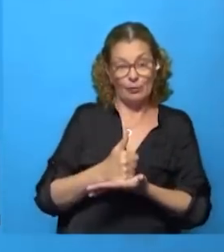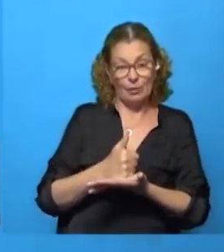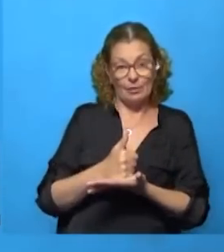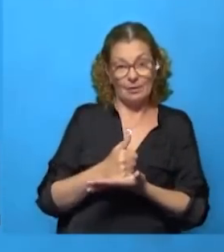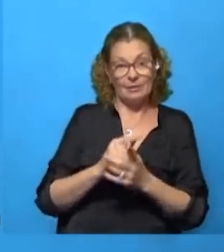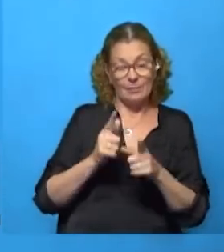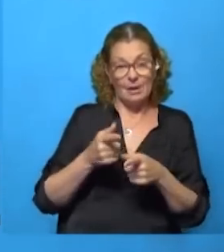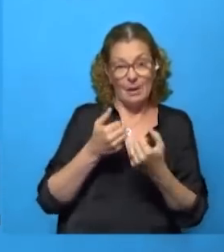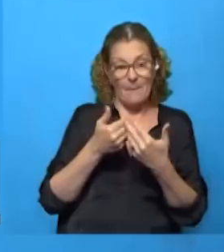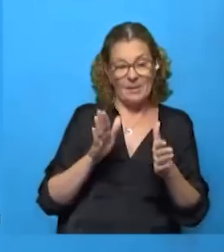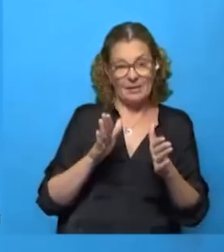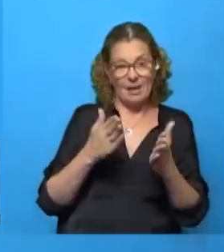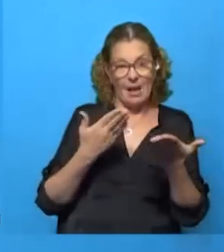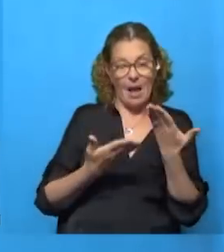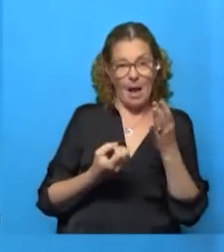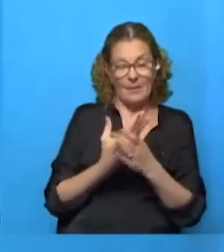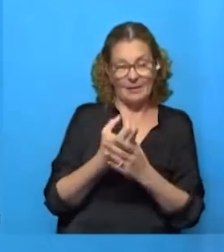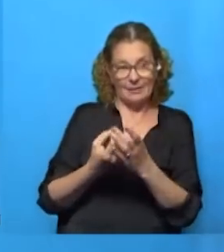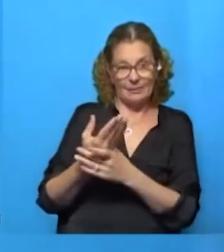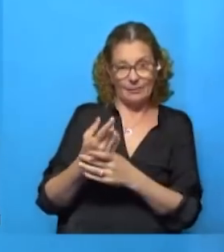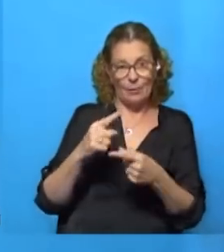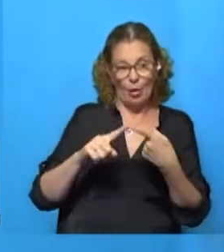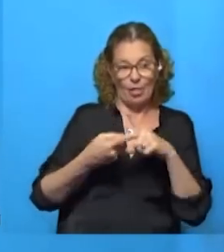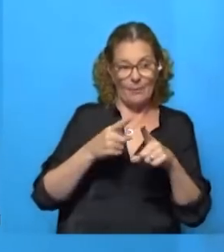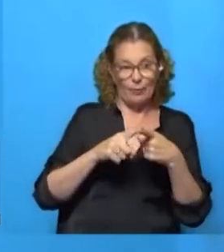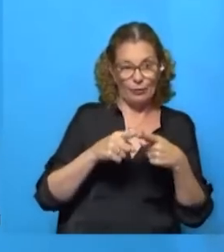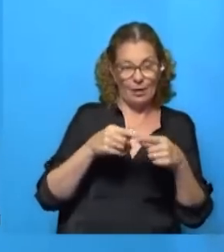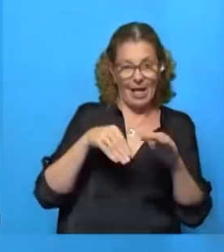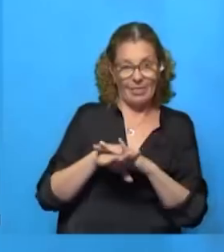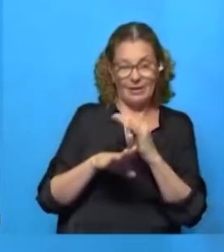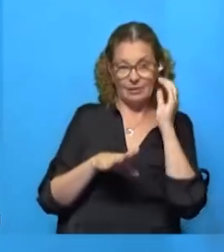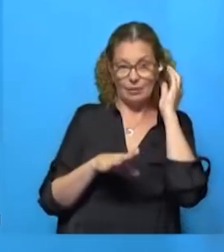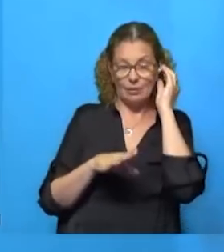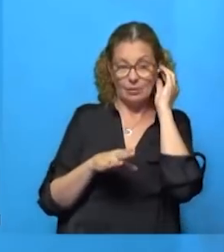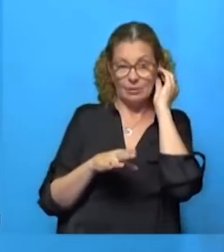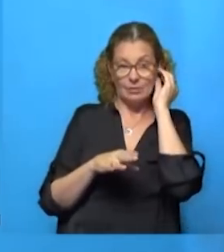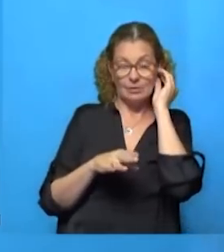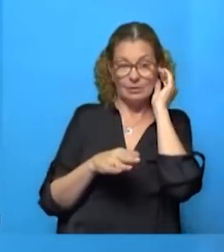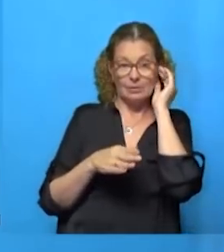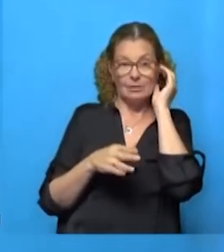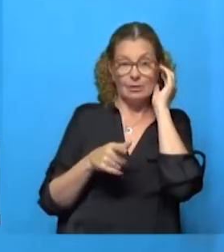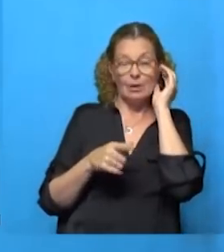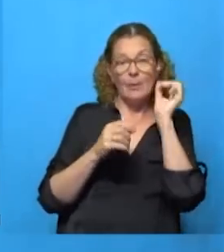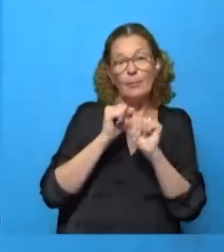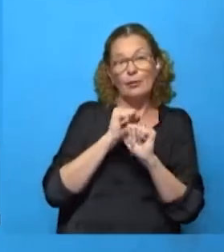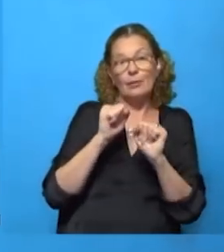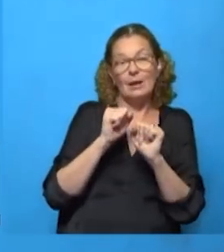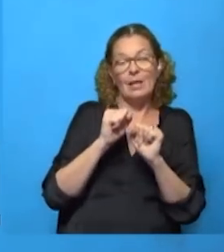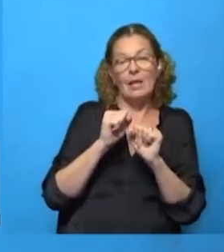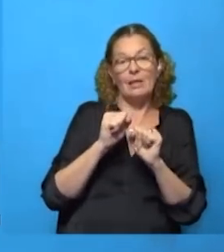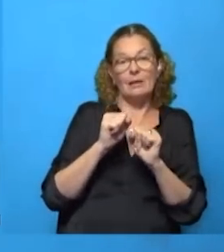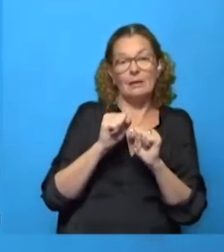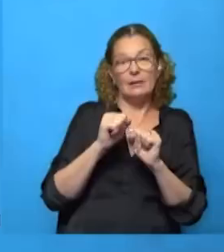también empiezan a aparecer internamente disputas y esas disputas internas aparecen en aire fresco con la posibilidad de